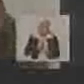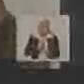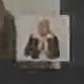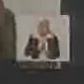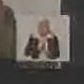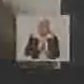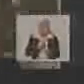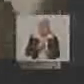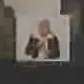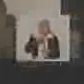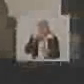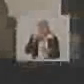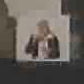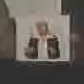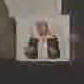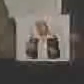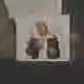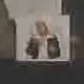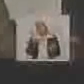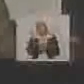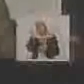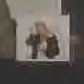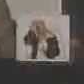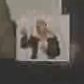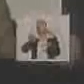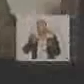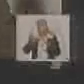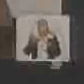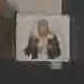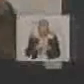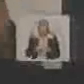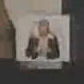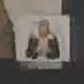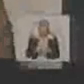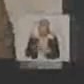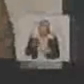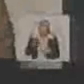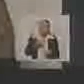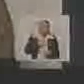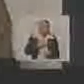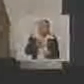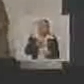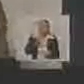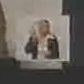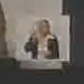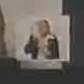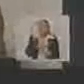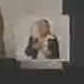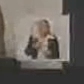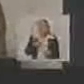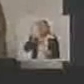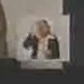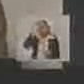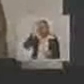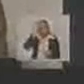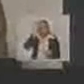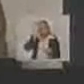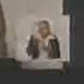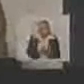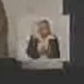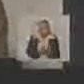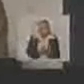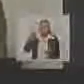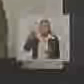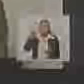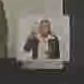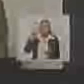bueno, yo ya estuve en la asamblea, ahora voy a la jefatura delegacional y desde ahí sí voy a resolver los 10 segundos. Yo creo que tantas responsabilidades de la